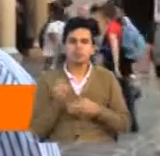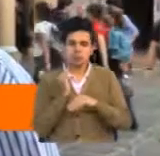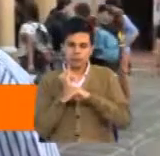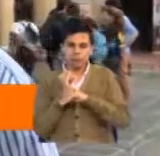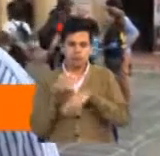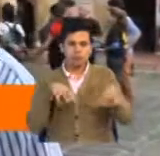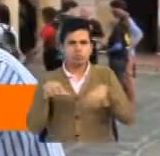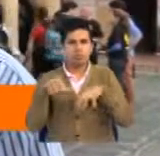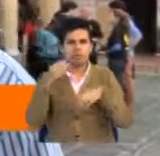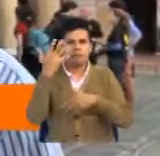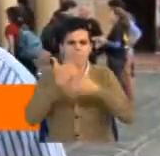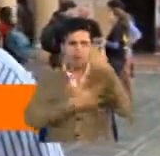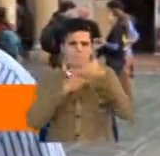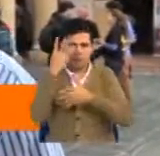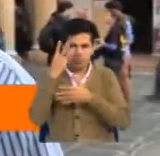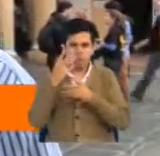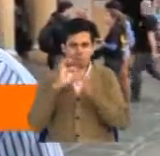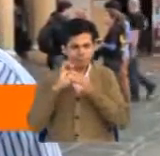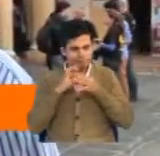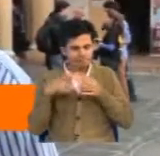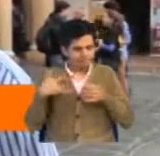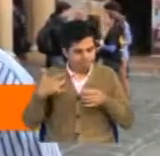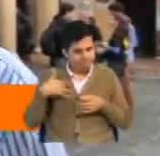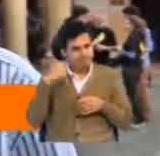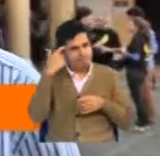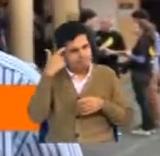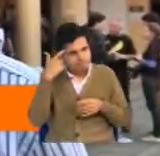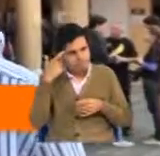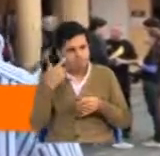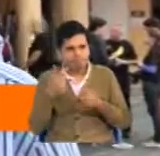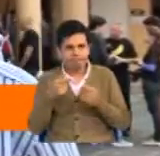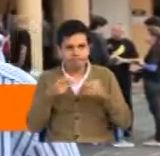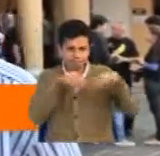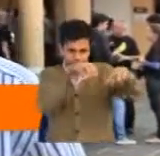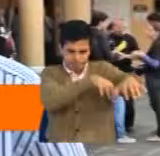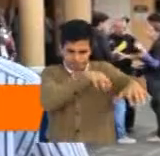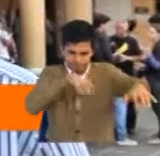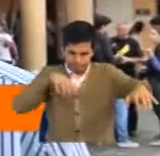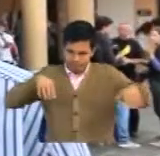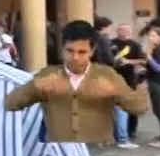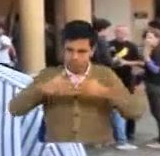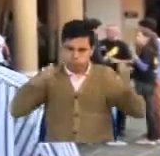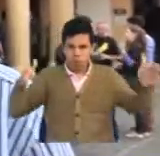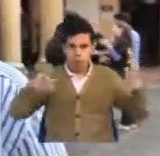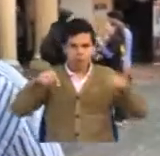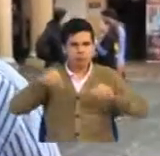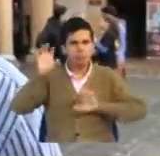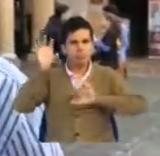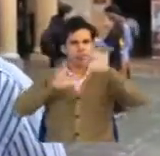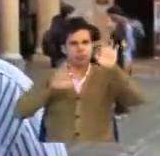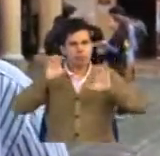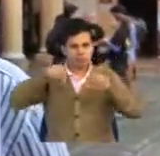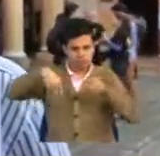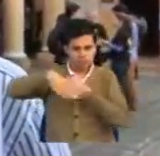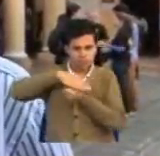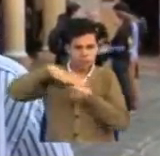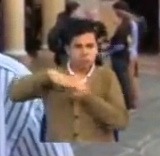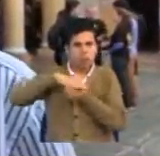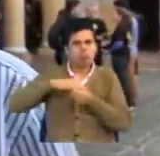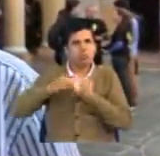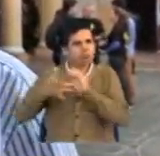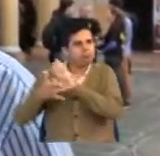instituciones estamos unidas en el espíritu de Salas Abiertas, que lo que busca es que las salas de exposiciones de la ciudad